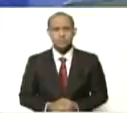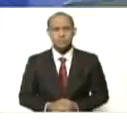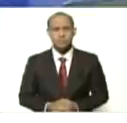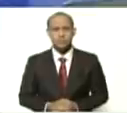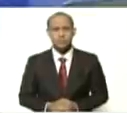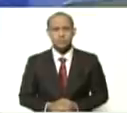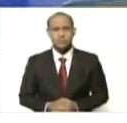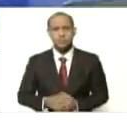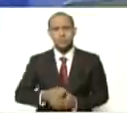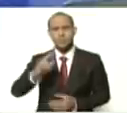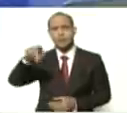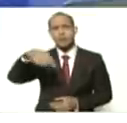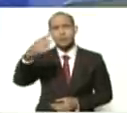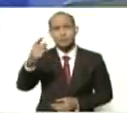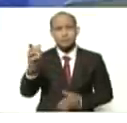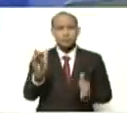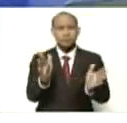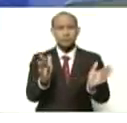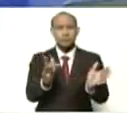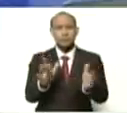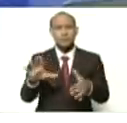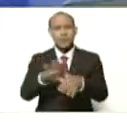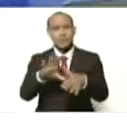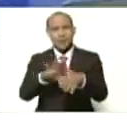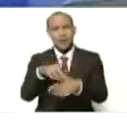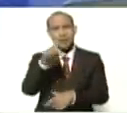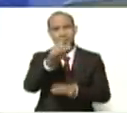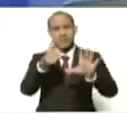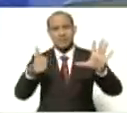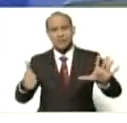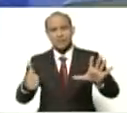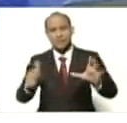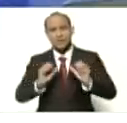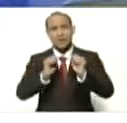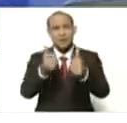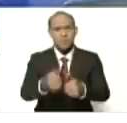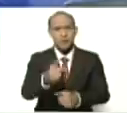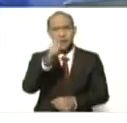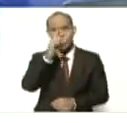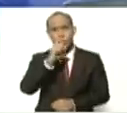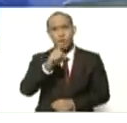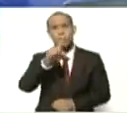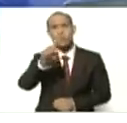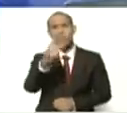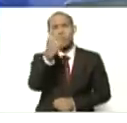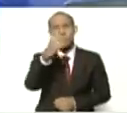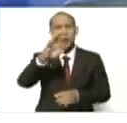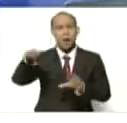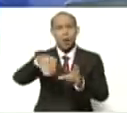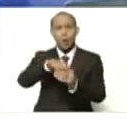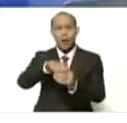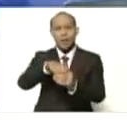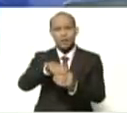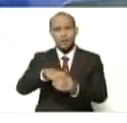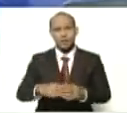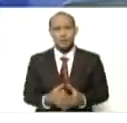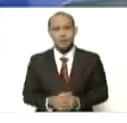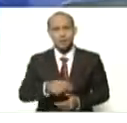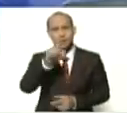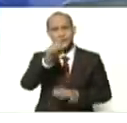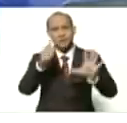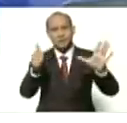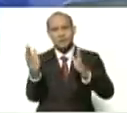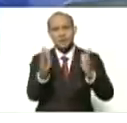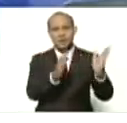el próximo martes 16 cumplimos un año de la primera cuarentena el 16 de